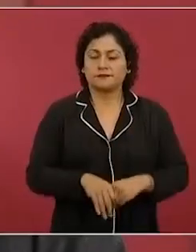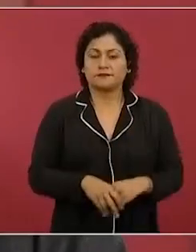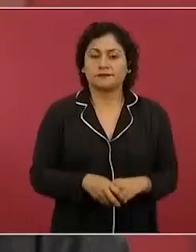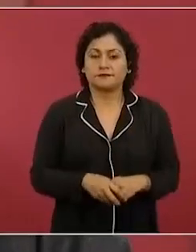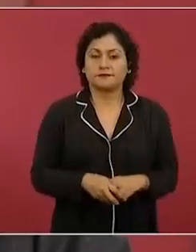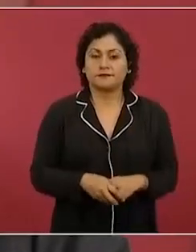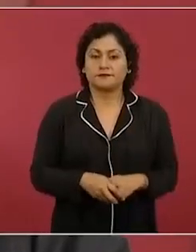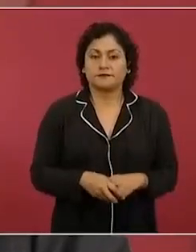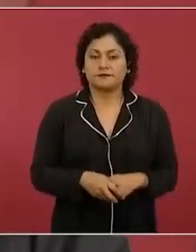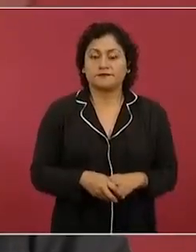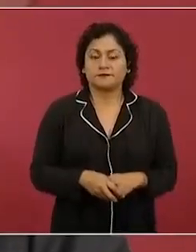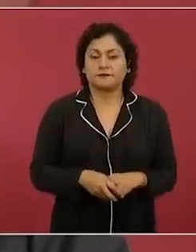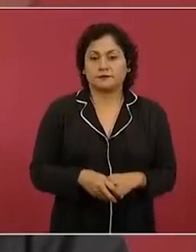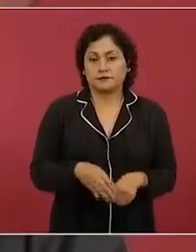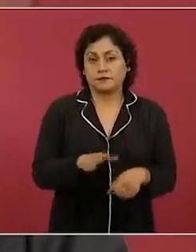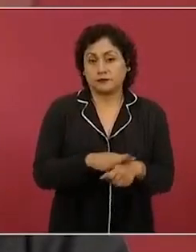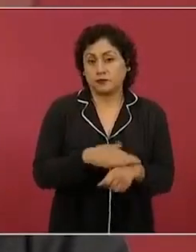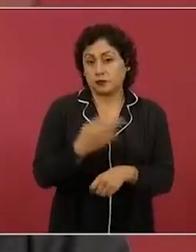se tiene que